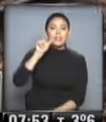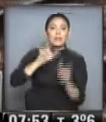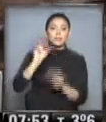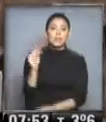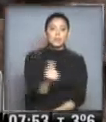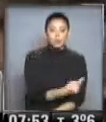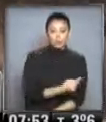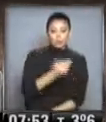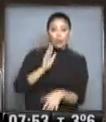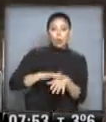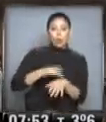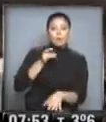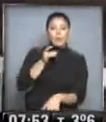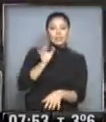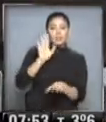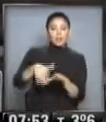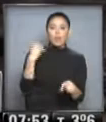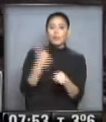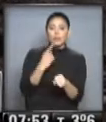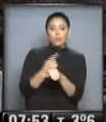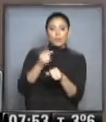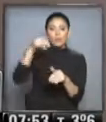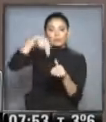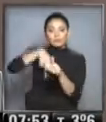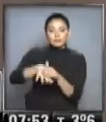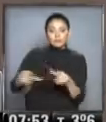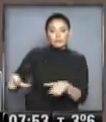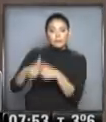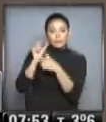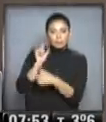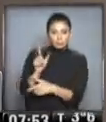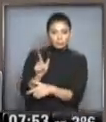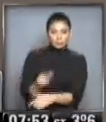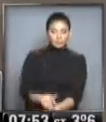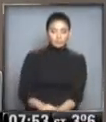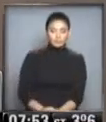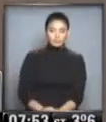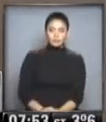cuando un tren se quedó sin frenos en la estación subterránea de parís lyon